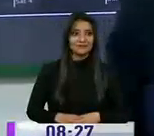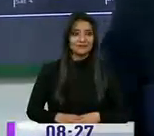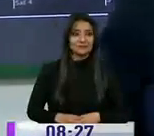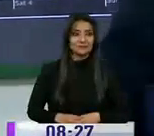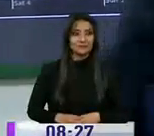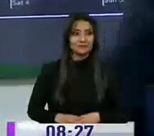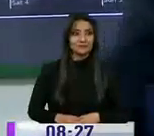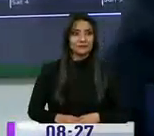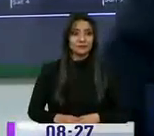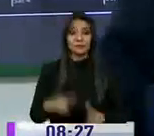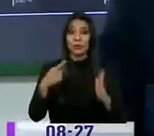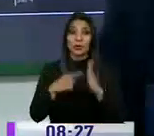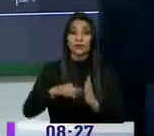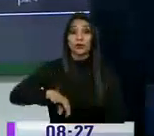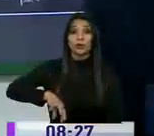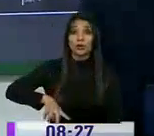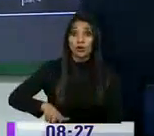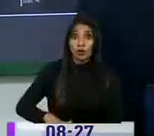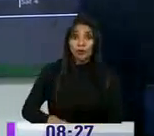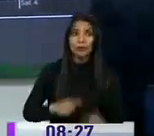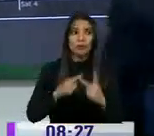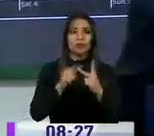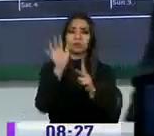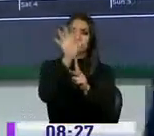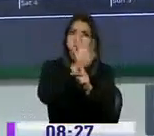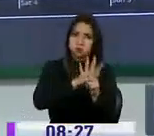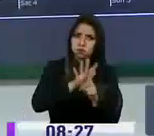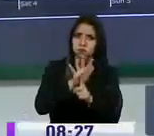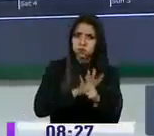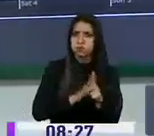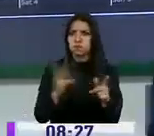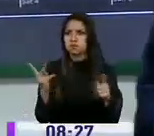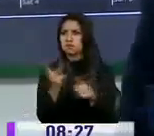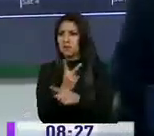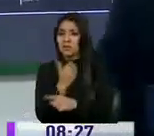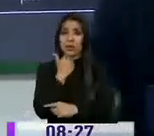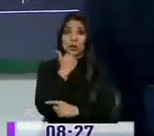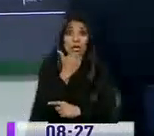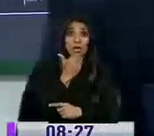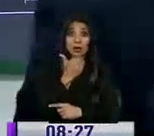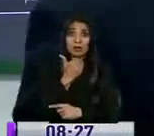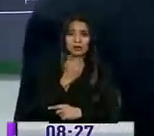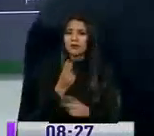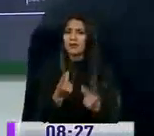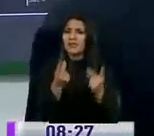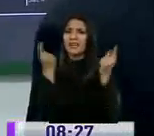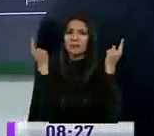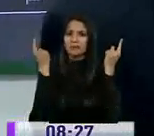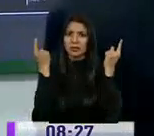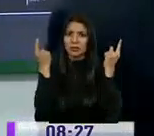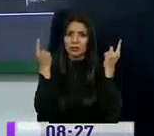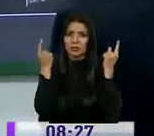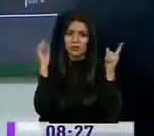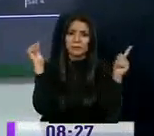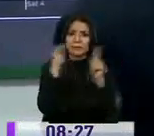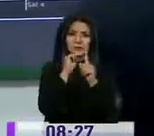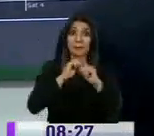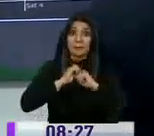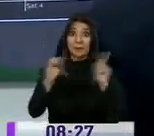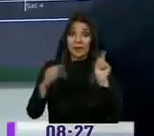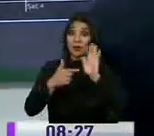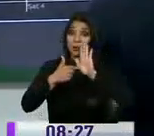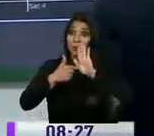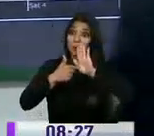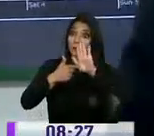Un hecho de robo, un hecho de acoso o de otro tipo de conducta negativa, eso quedará registrado en las imágenes